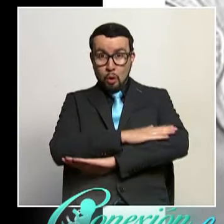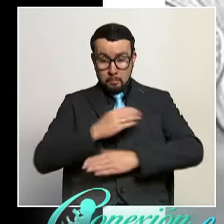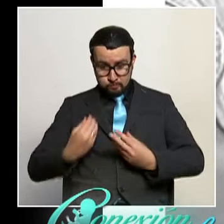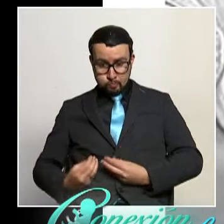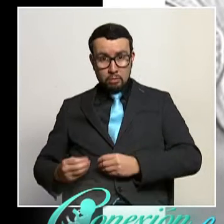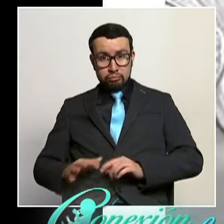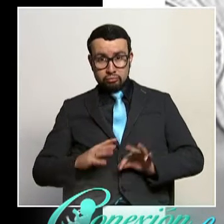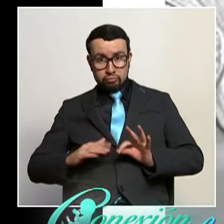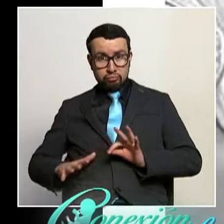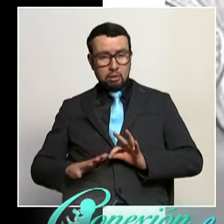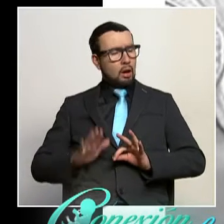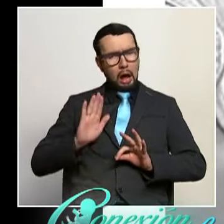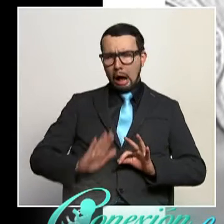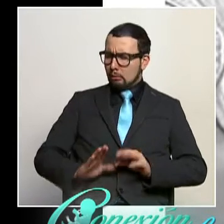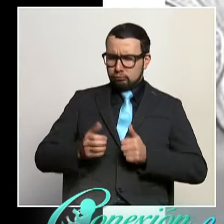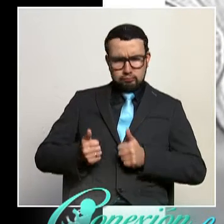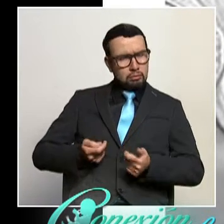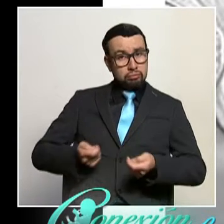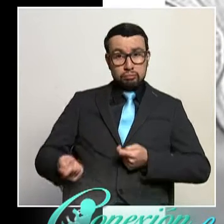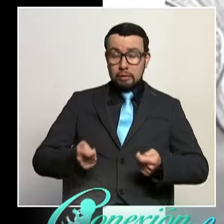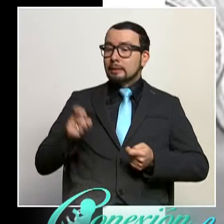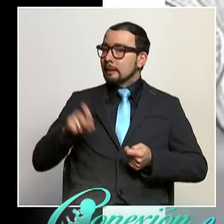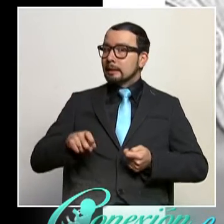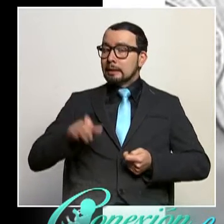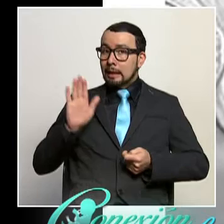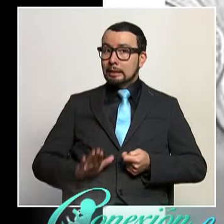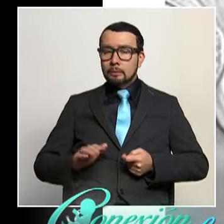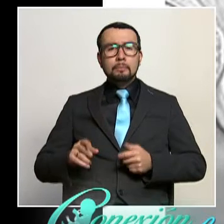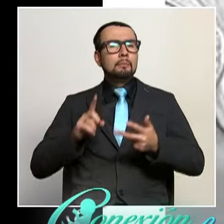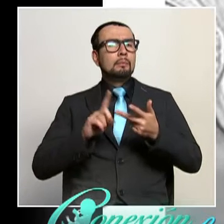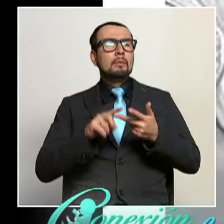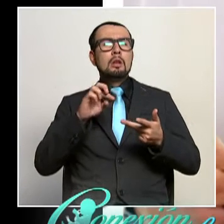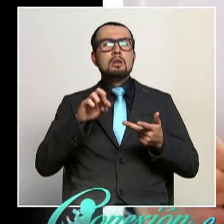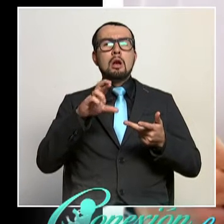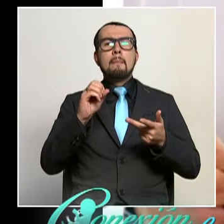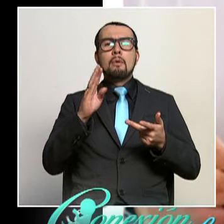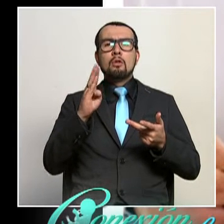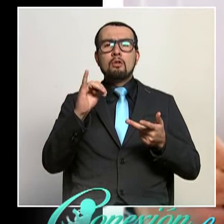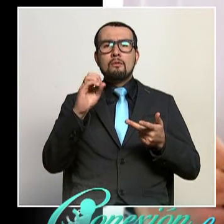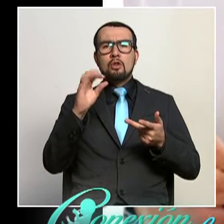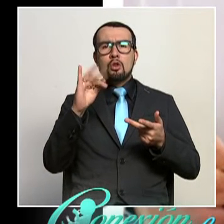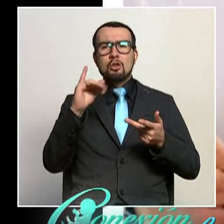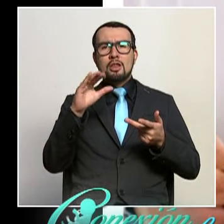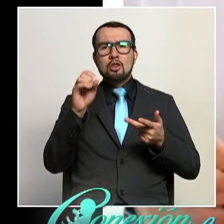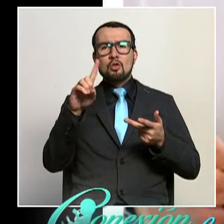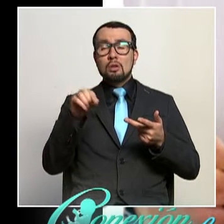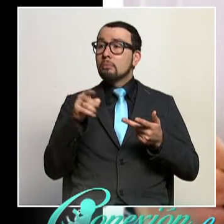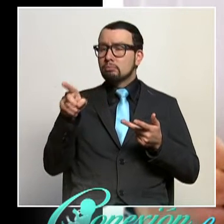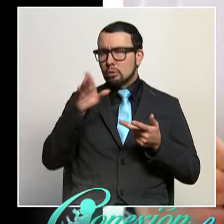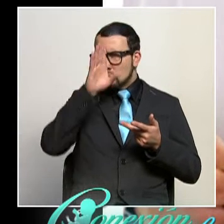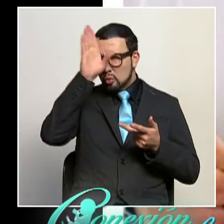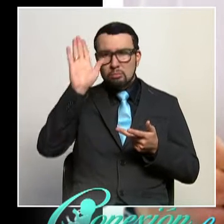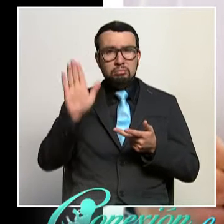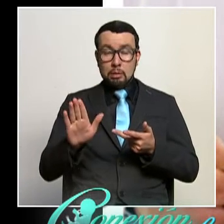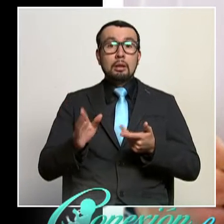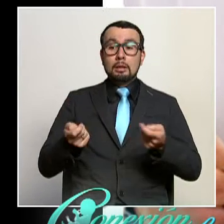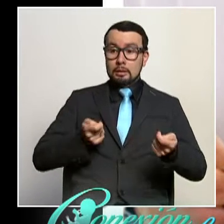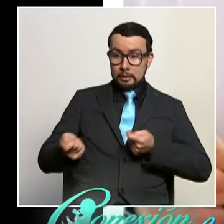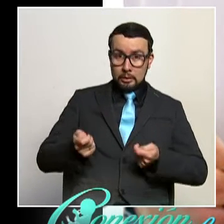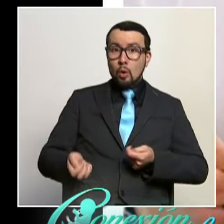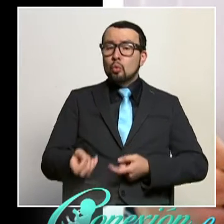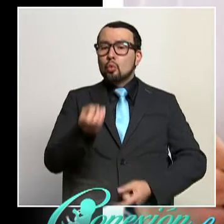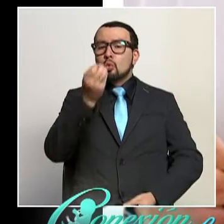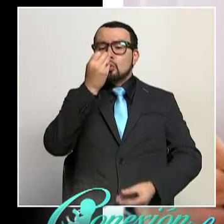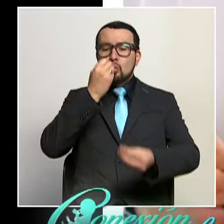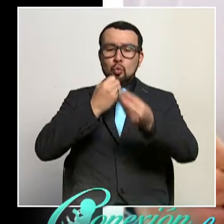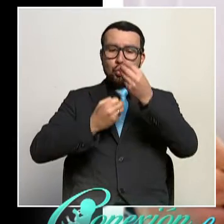en simbiosis con la flora intestinal. Y los probióticos, hoy en día están muy de moda los probióticos, entonces utilicemos los probióticos, que